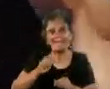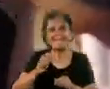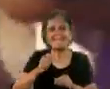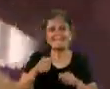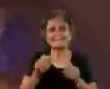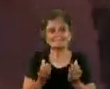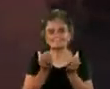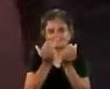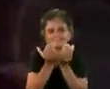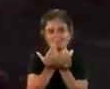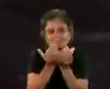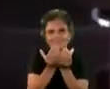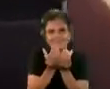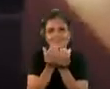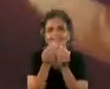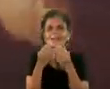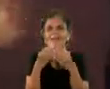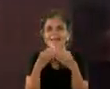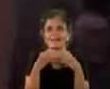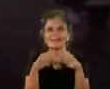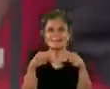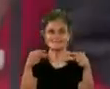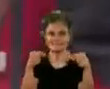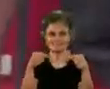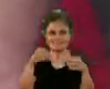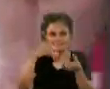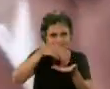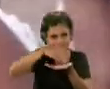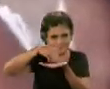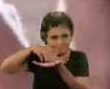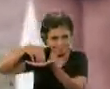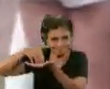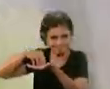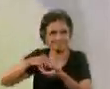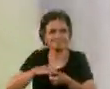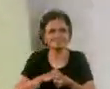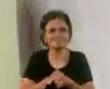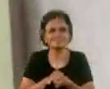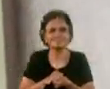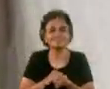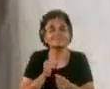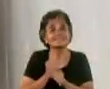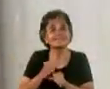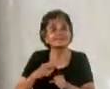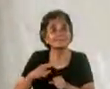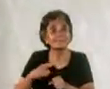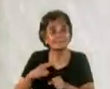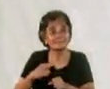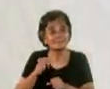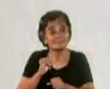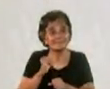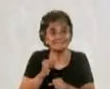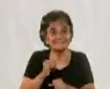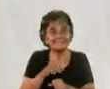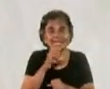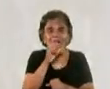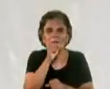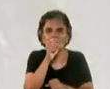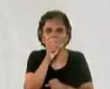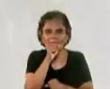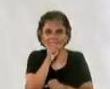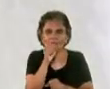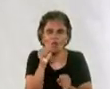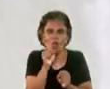un poco de todo. Nuestra página de Instagram, Power3DSL. ¿Es emprendedora también? Sí, los juguitos congelados de frutas. Me queda de